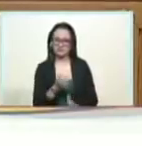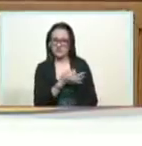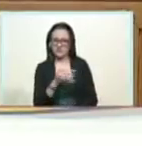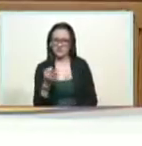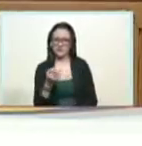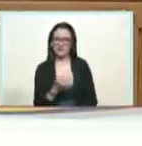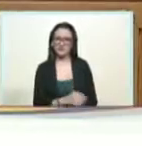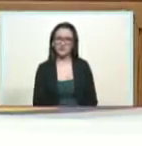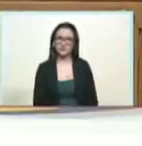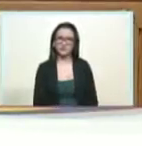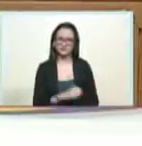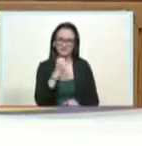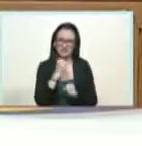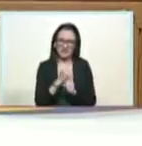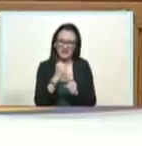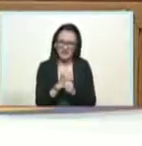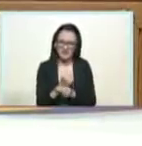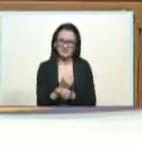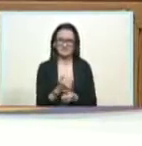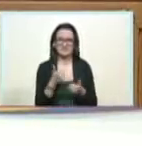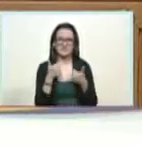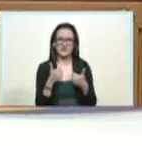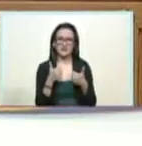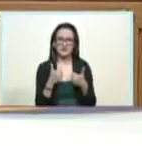una gran eficacia, una gran eficiencia,